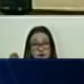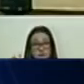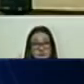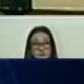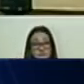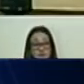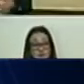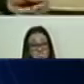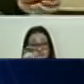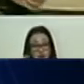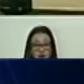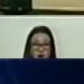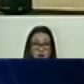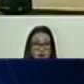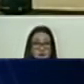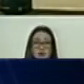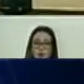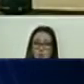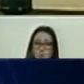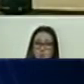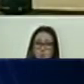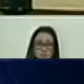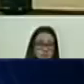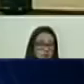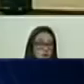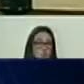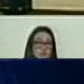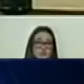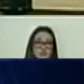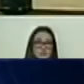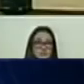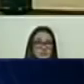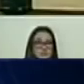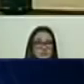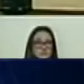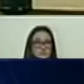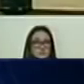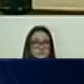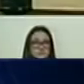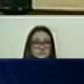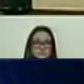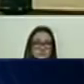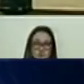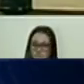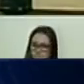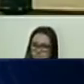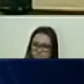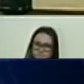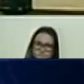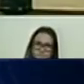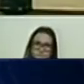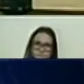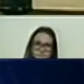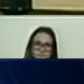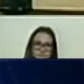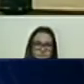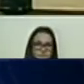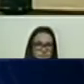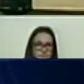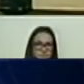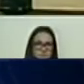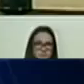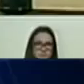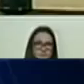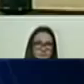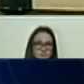del país. Es una batalla contra 1000 demonios de 1000 cabezas, pero aquí estoy para darla. Estoy aquí para darla. Y